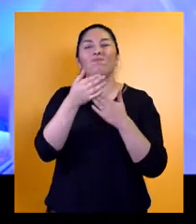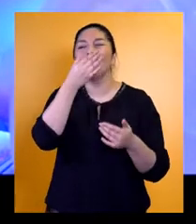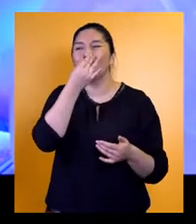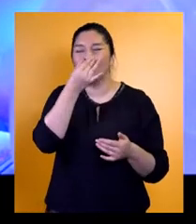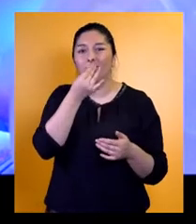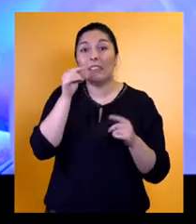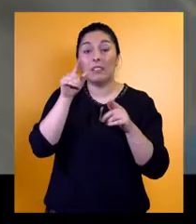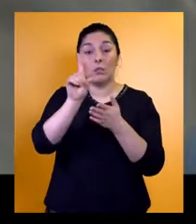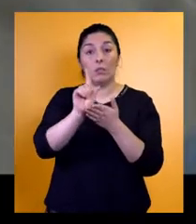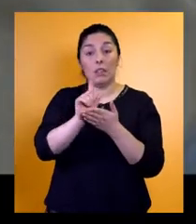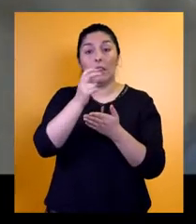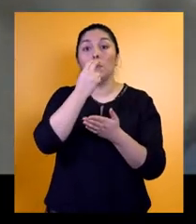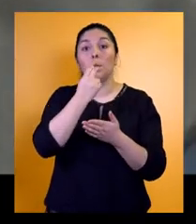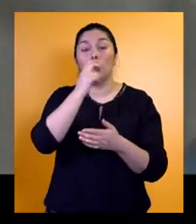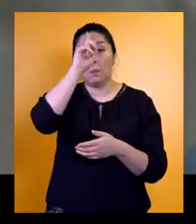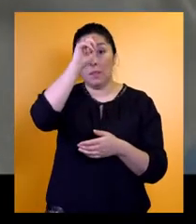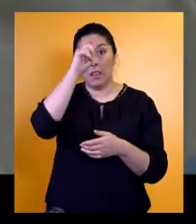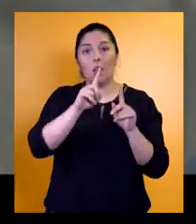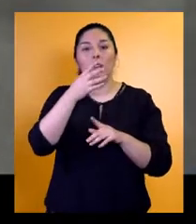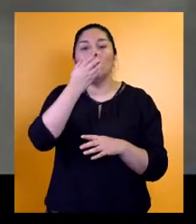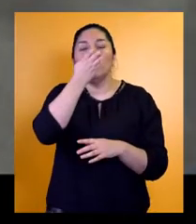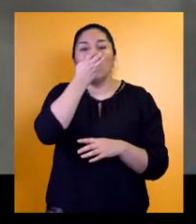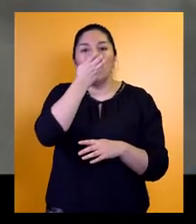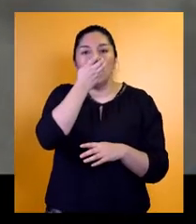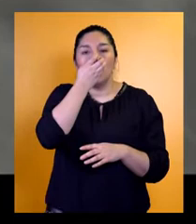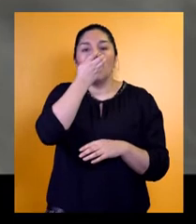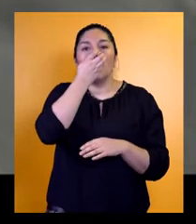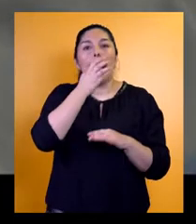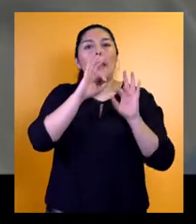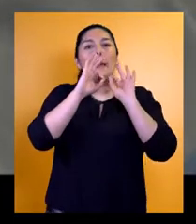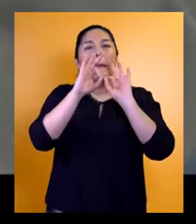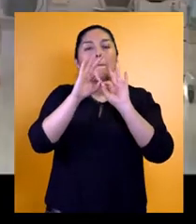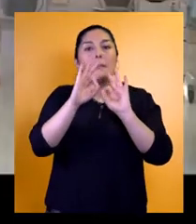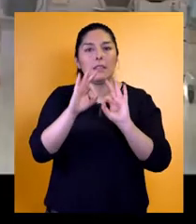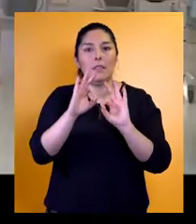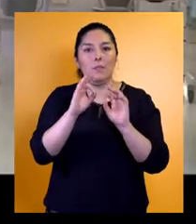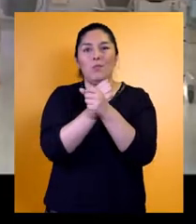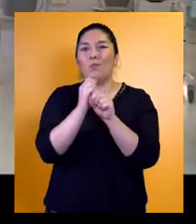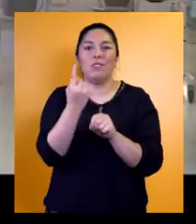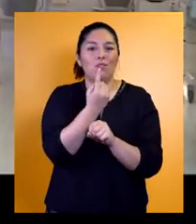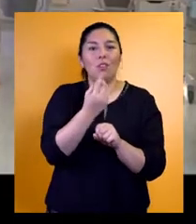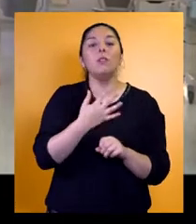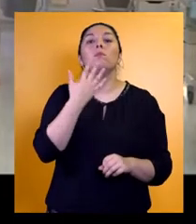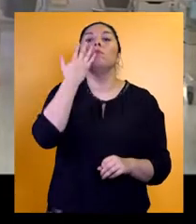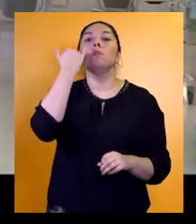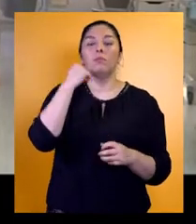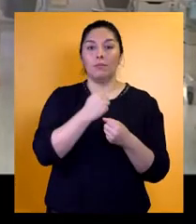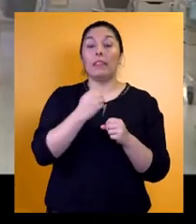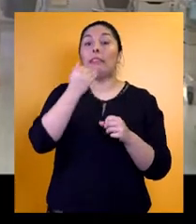agresiva. En este centro asistencial se encuentran 12 menores conectados a ventilación mecánica y otros 39 internados en el pabellón de